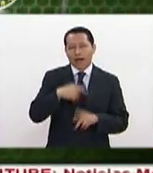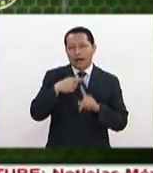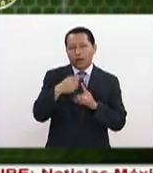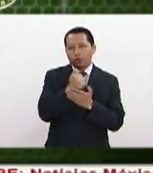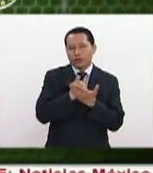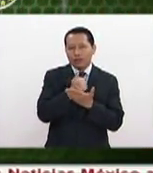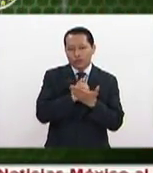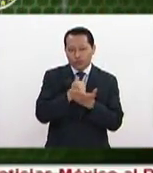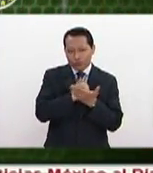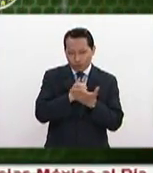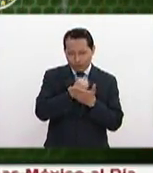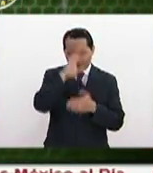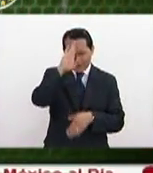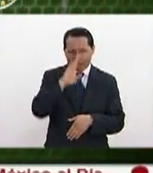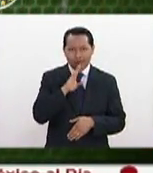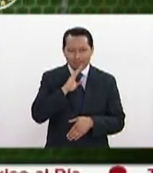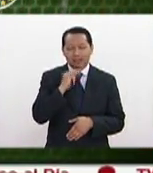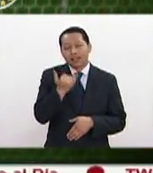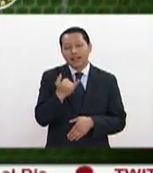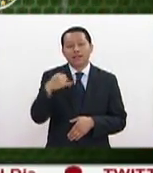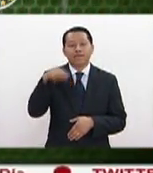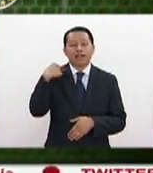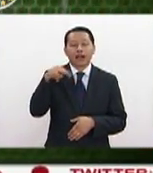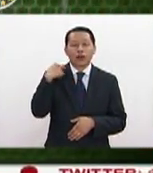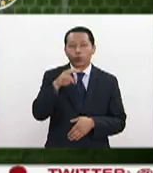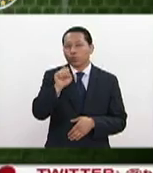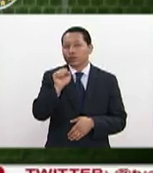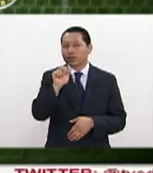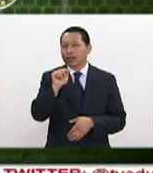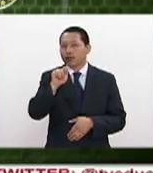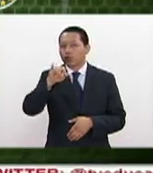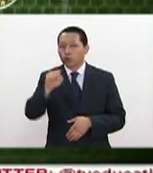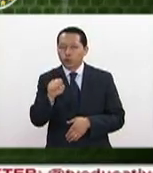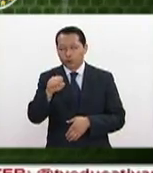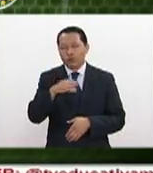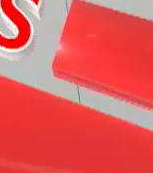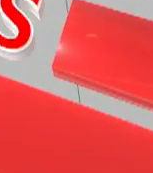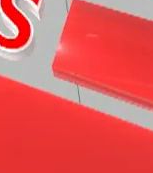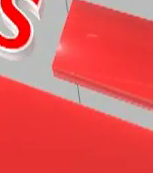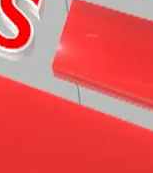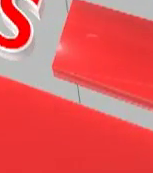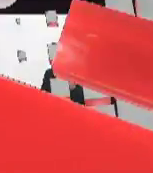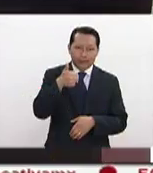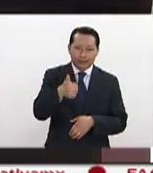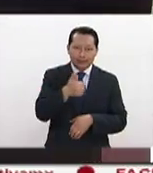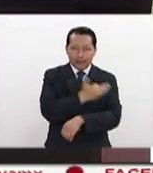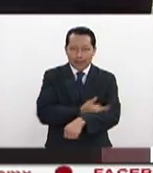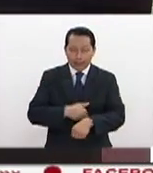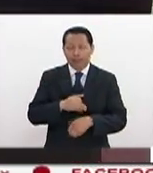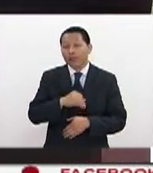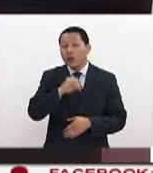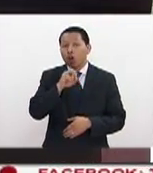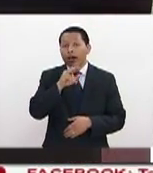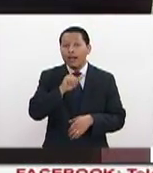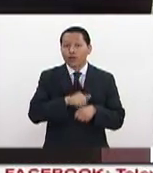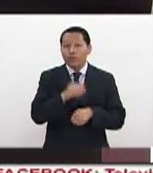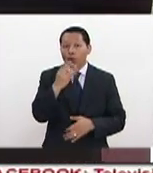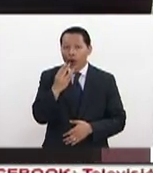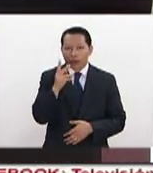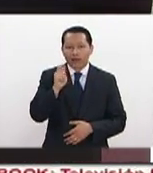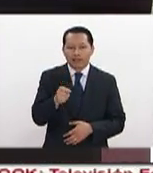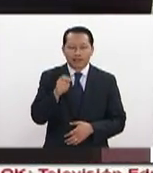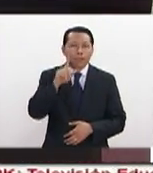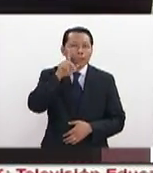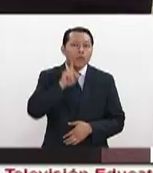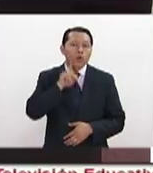Azul al mediodía en el Nemesio 10 y Veracruz recibe a Santos a las 18 horas. Y también habrá jornada 4, pero en la Liga